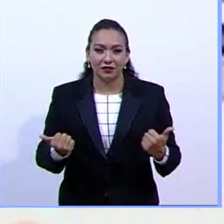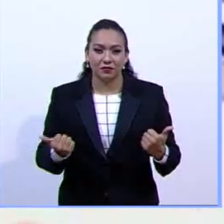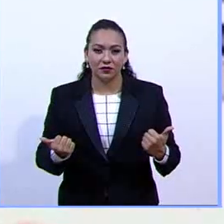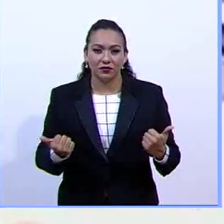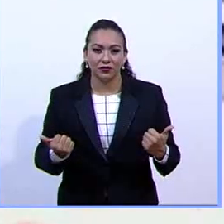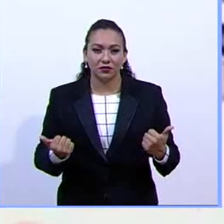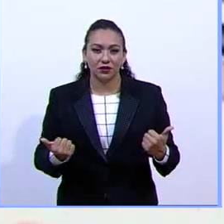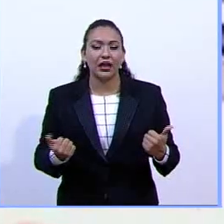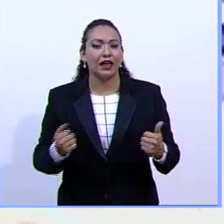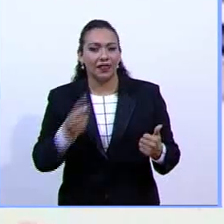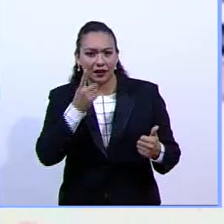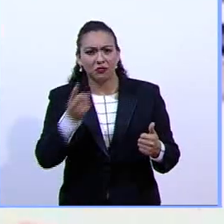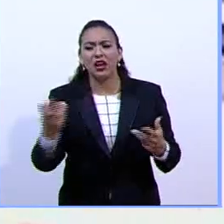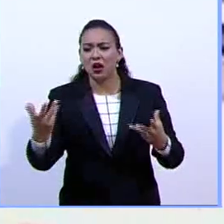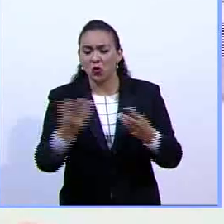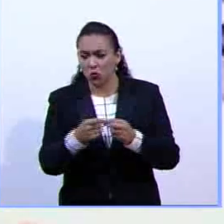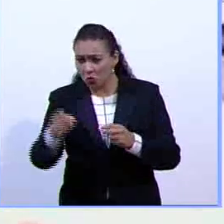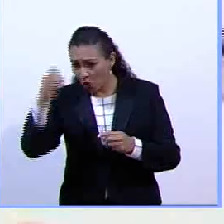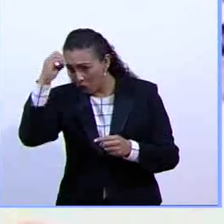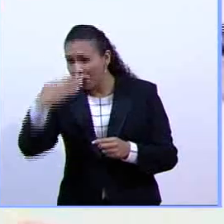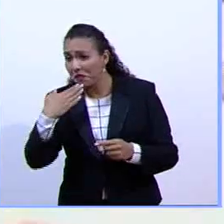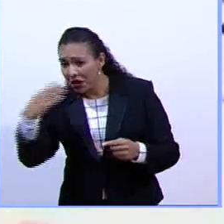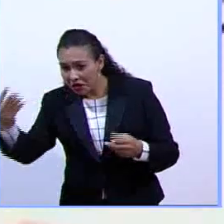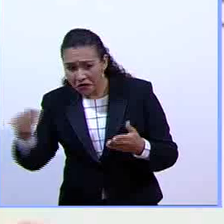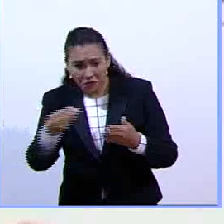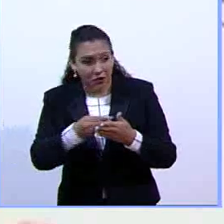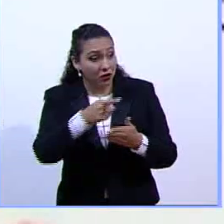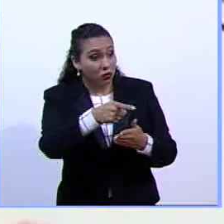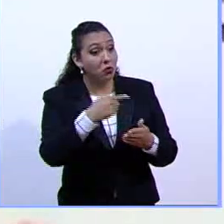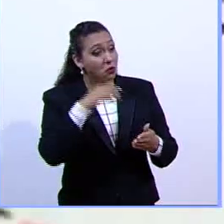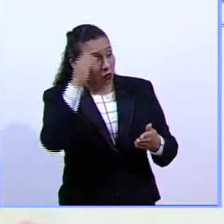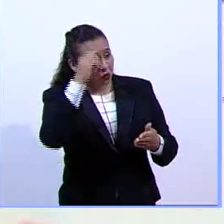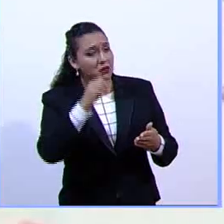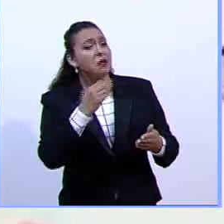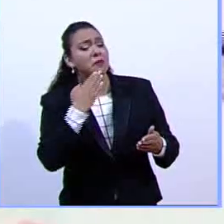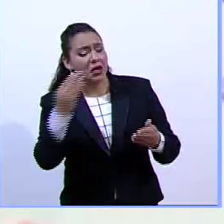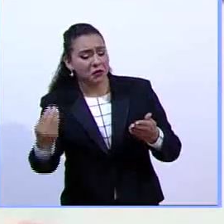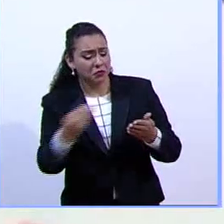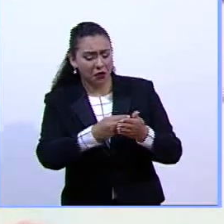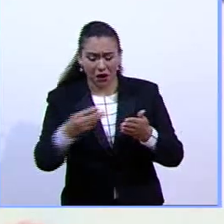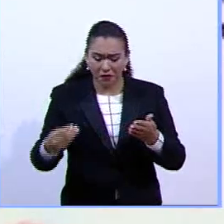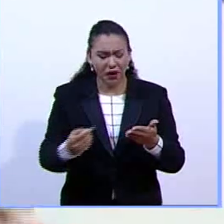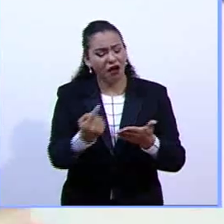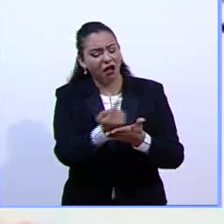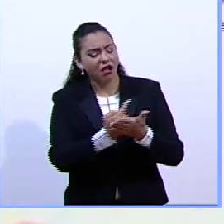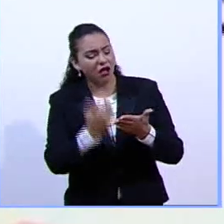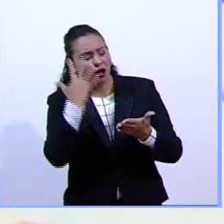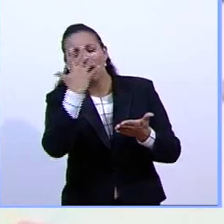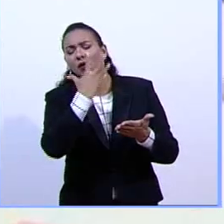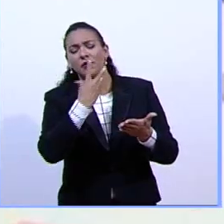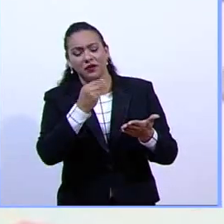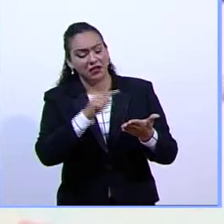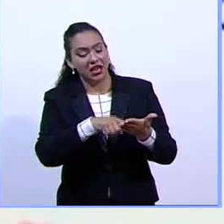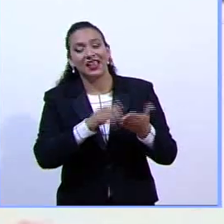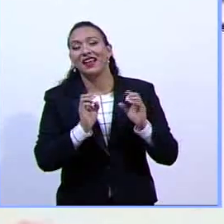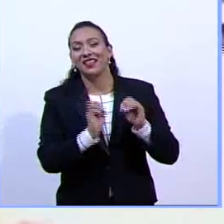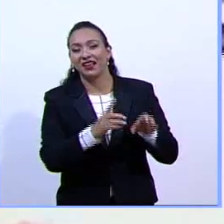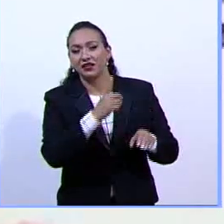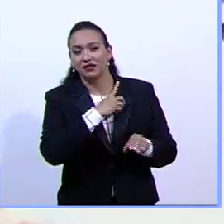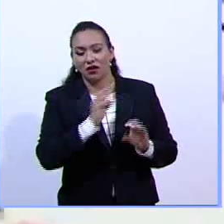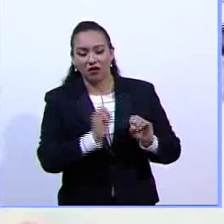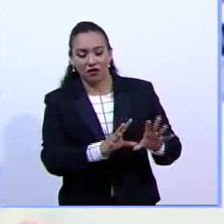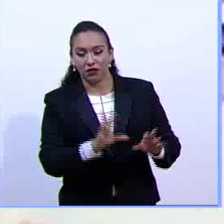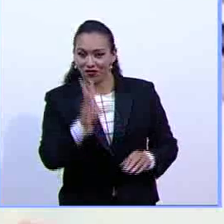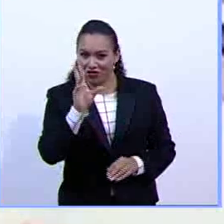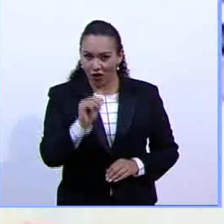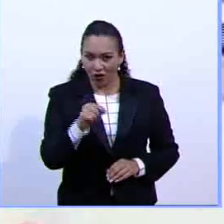muy integral, muy completo, viva, lo ponemos aquí y ya va a funcionar solo. No, nada en la vida pública funciona